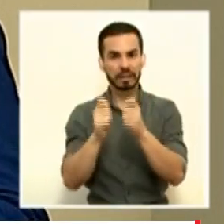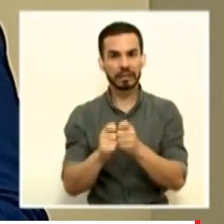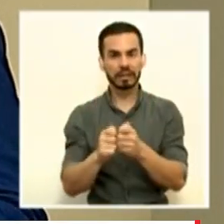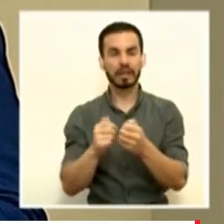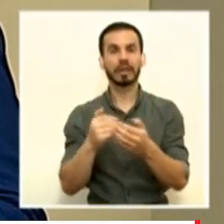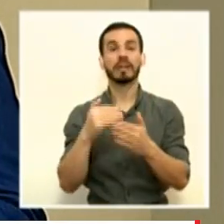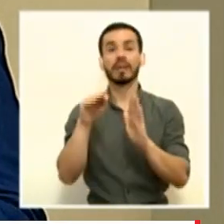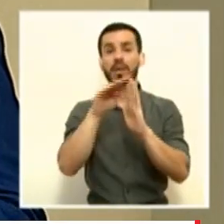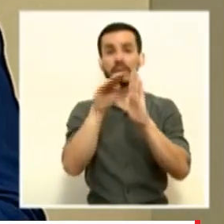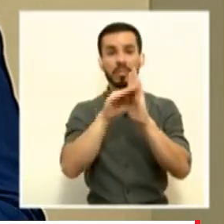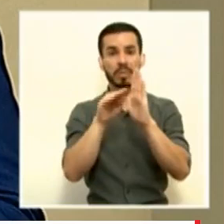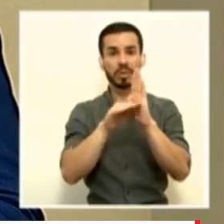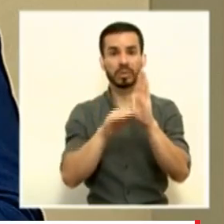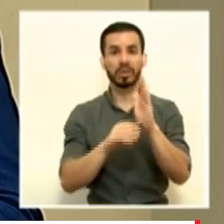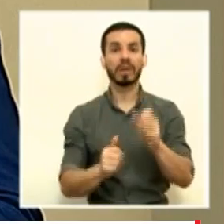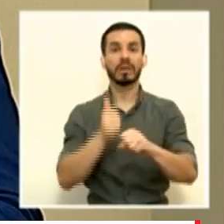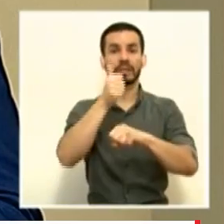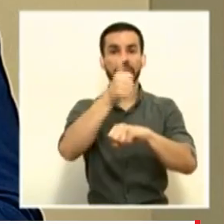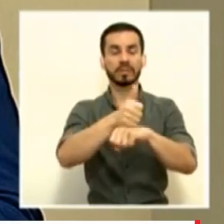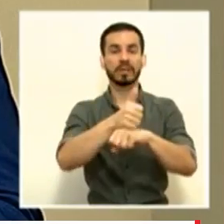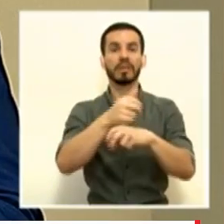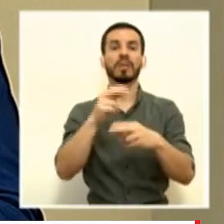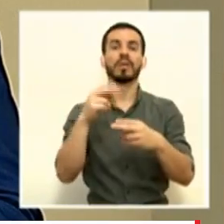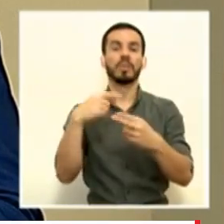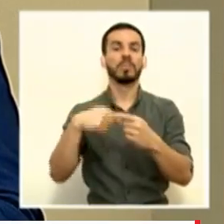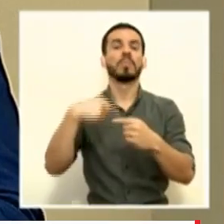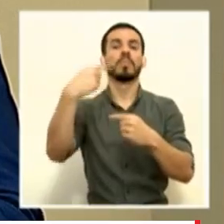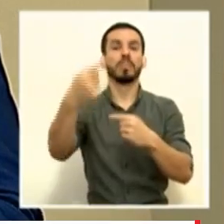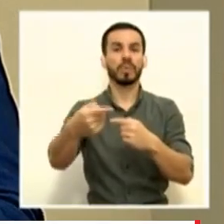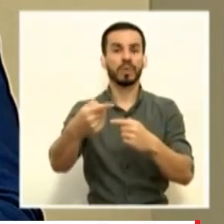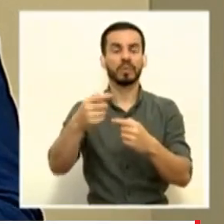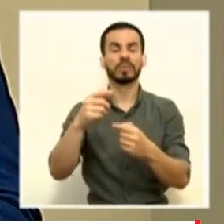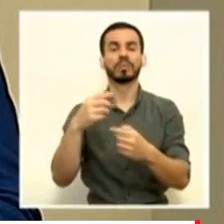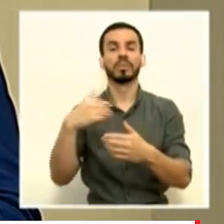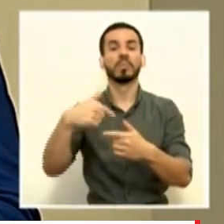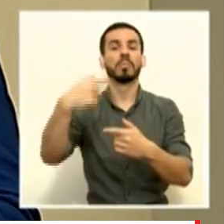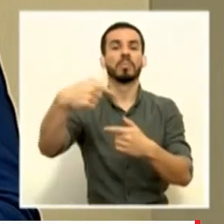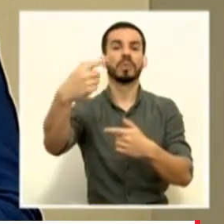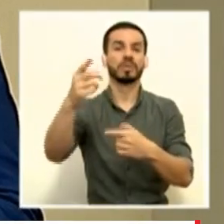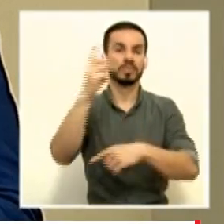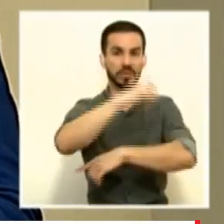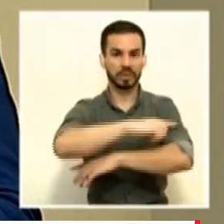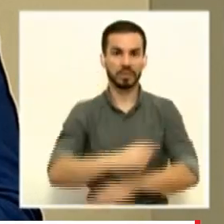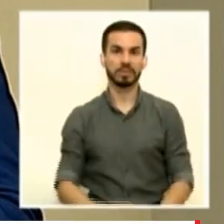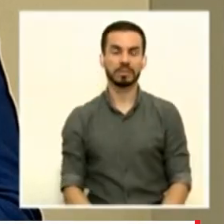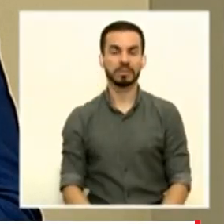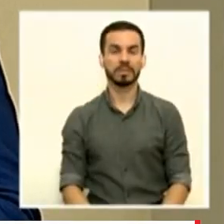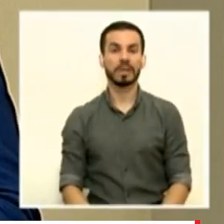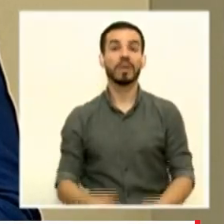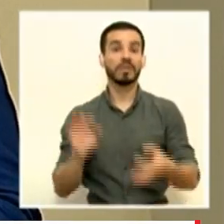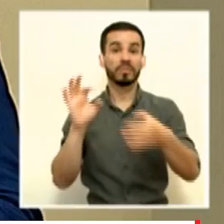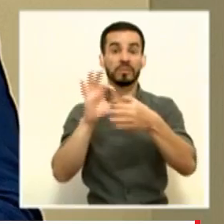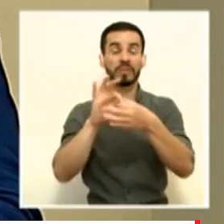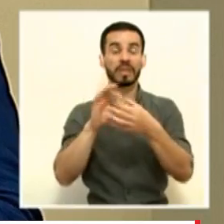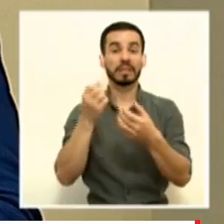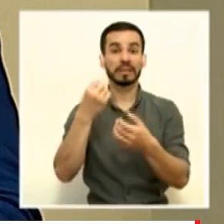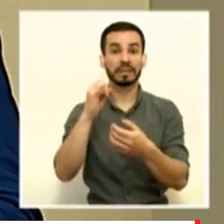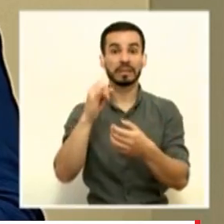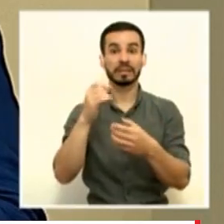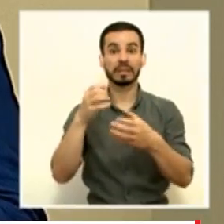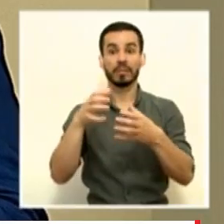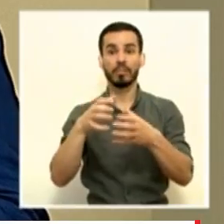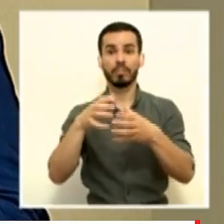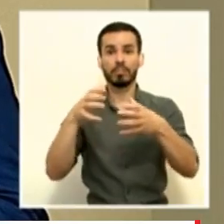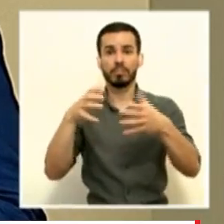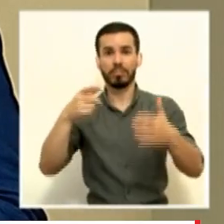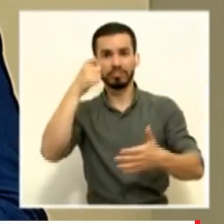los protocolos que se van a estar utilizando en días, digamos, cercanos. Y con respecto a que si el martillo se